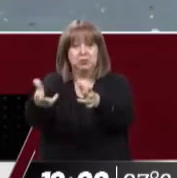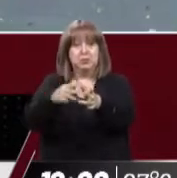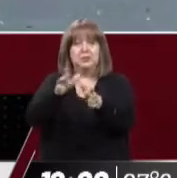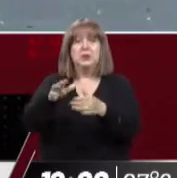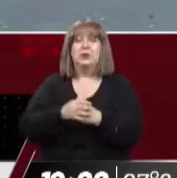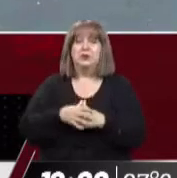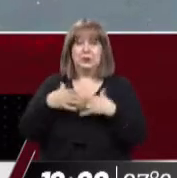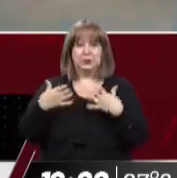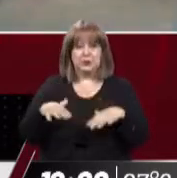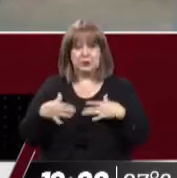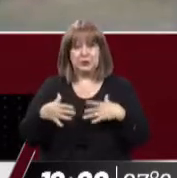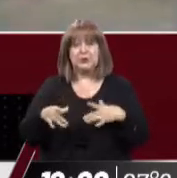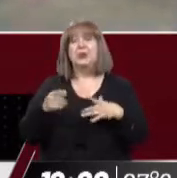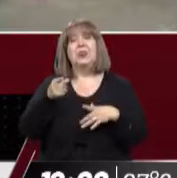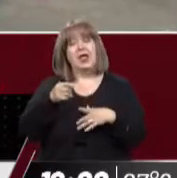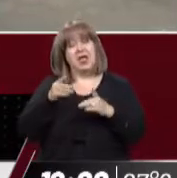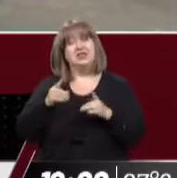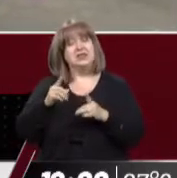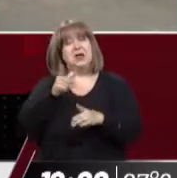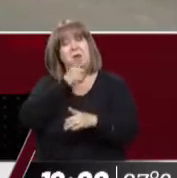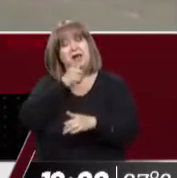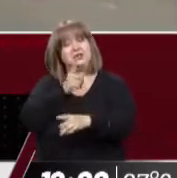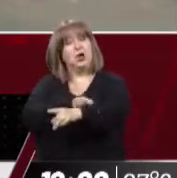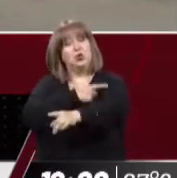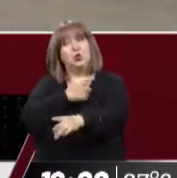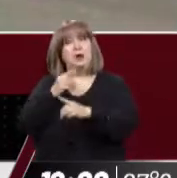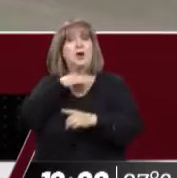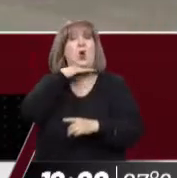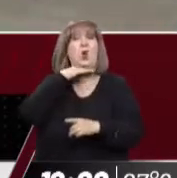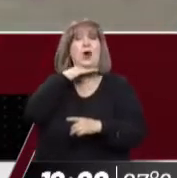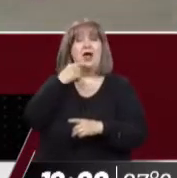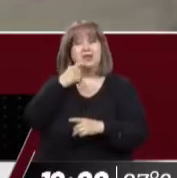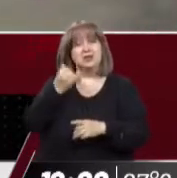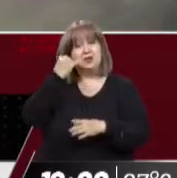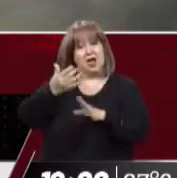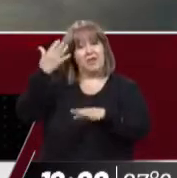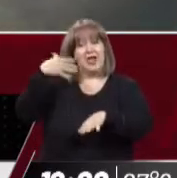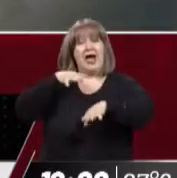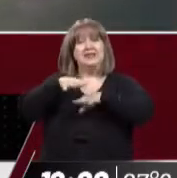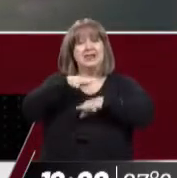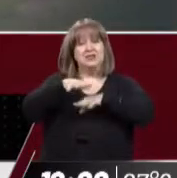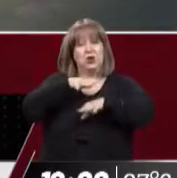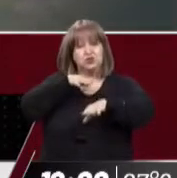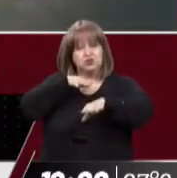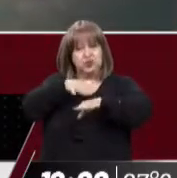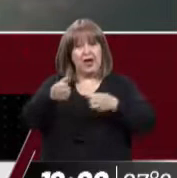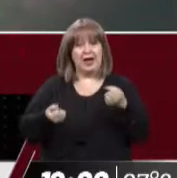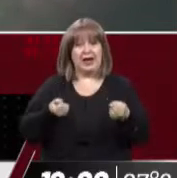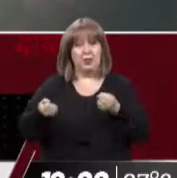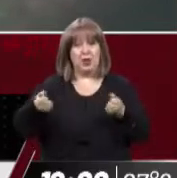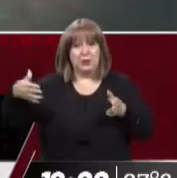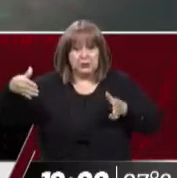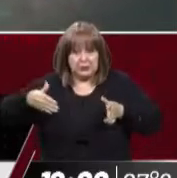un clásico el choque de camiones en Mitre y Bandera en de los Andes. En esa esquina, ¿no? Porque vienen directamente desde el acceso y es a donde se transforma en una zona